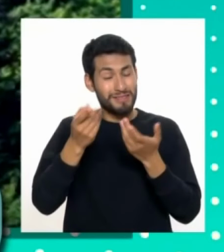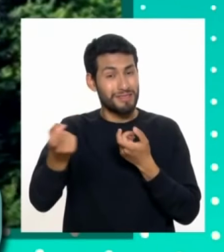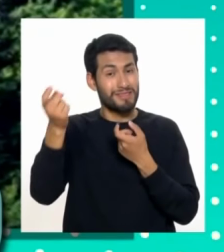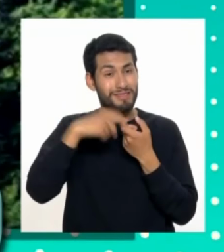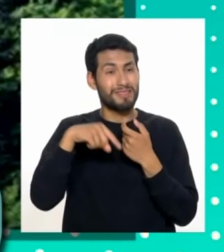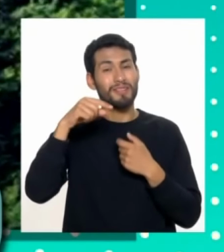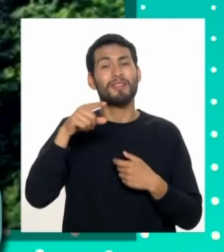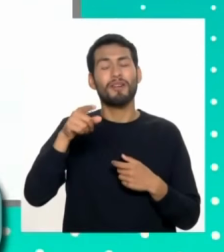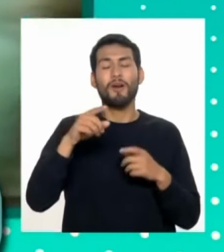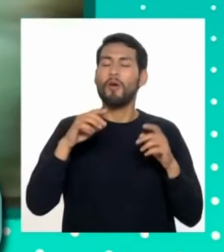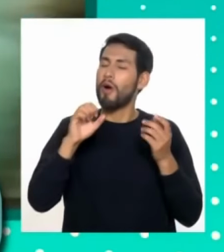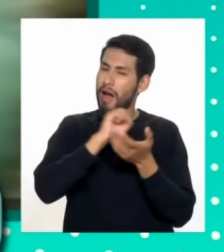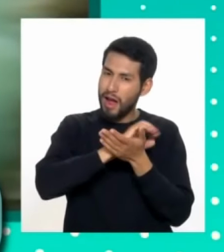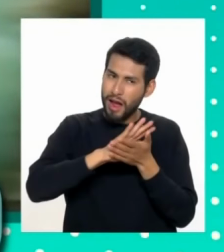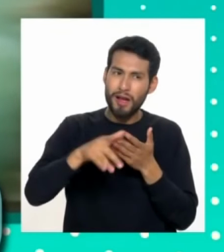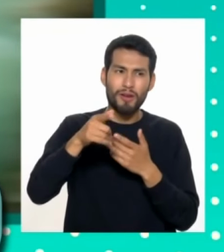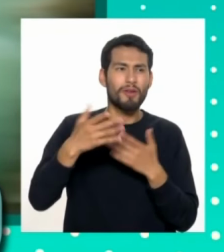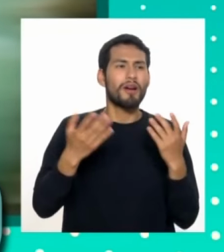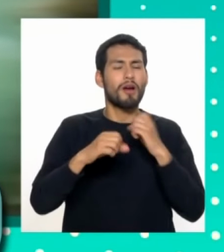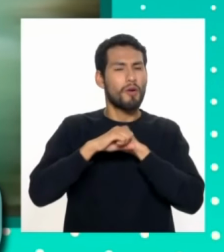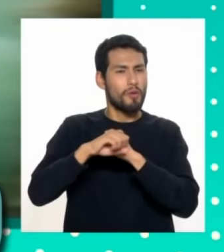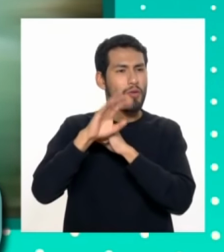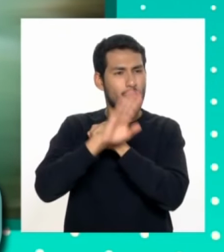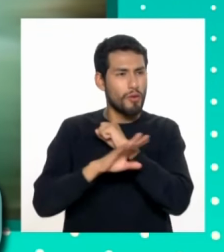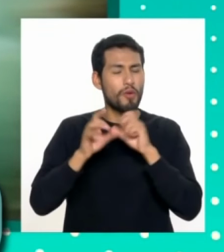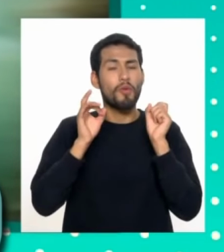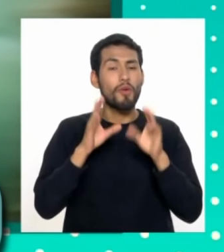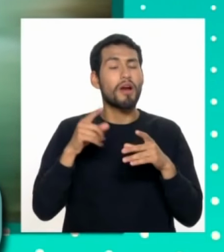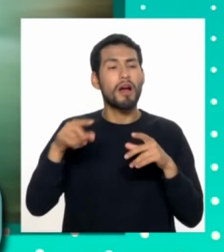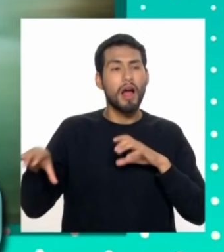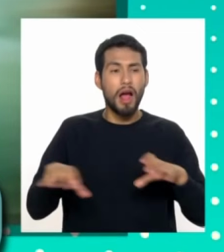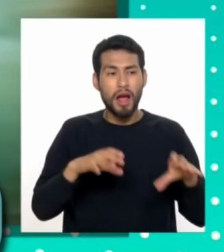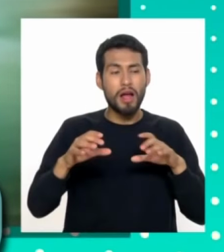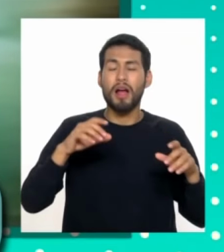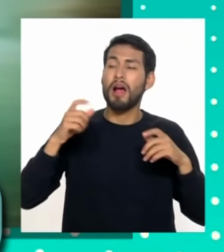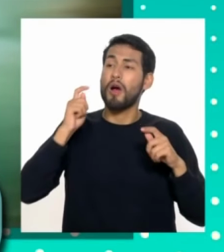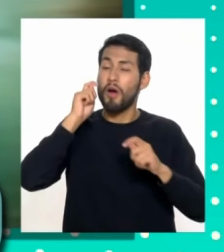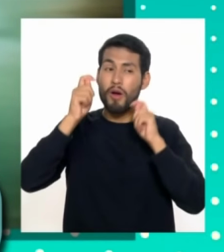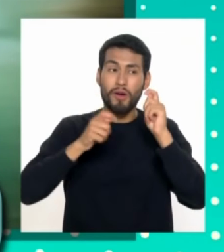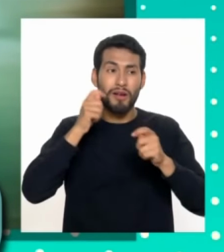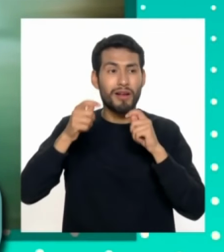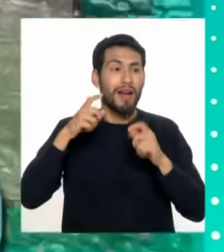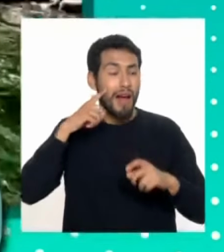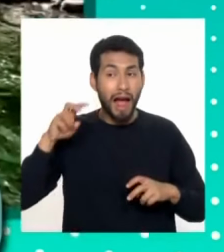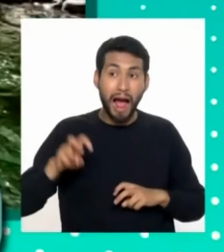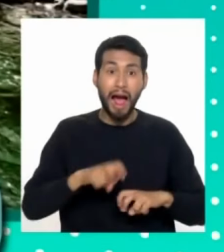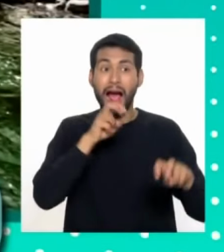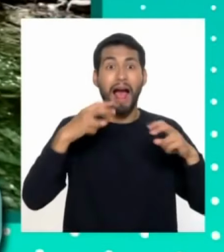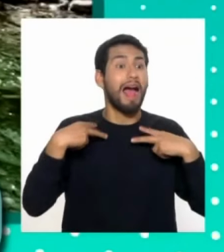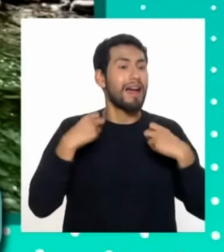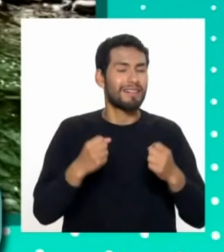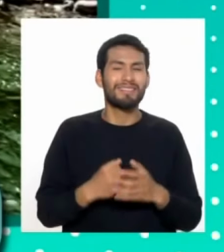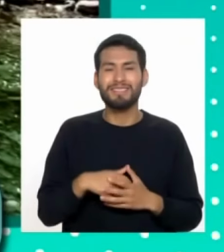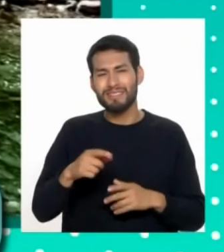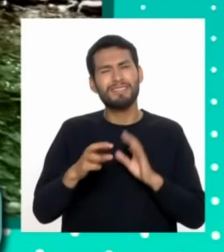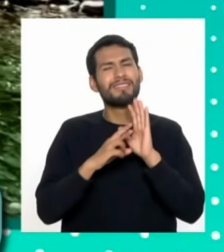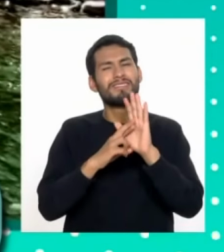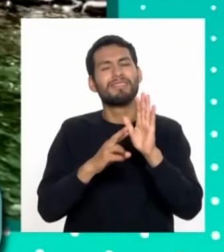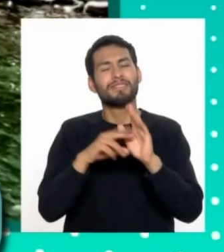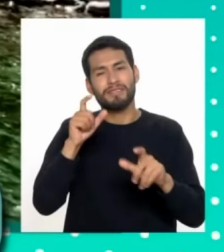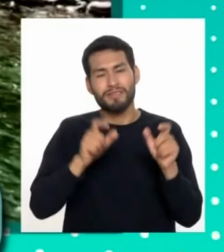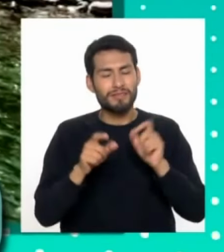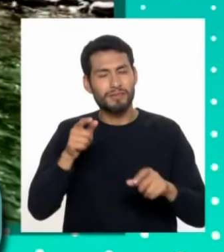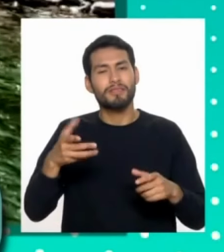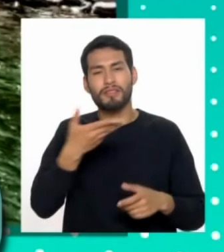participar del webinar gratuito Gestión de Seguridad y Riesgos en Actividades Turísticas de Aventura, dirigidos a representantes del